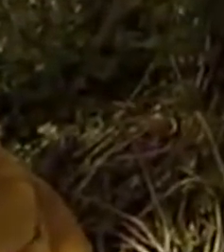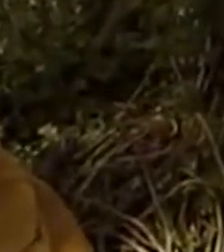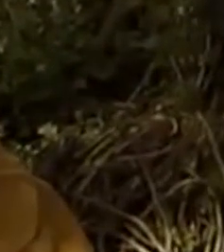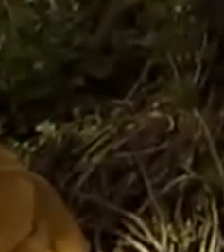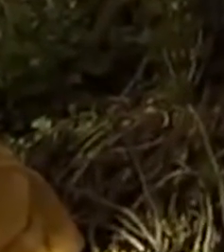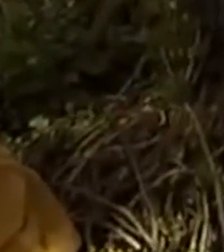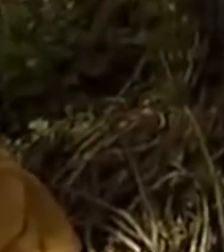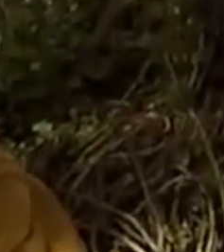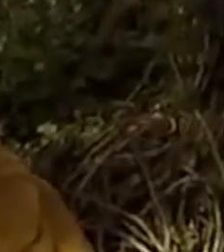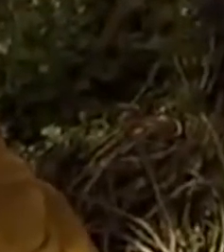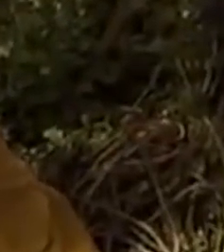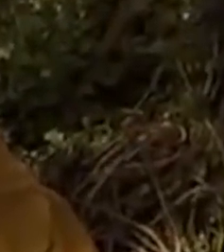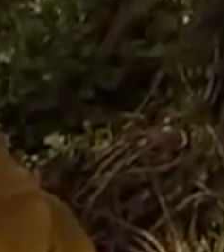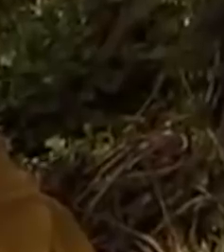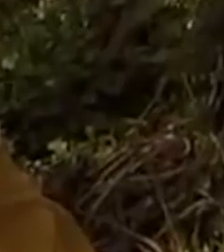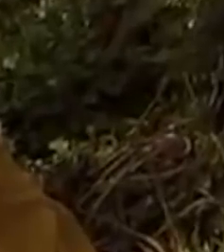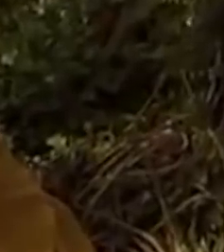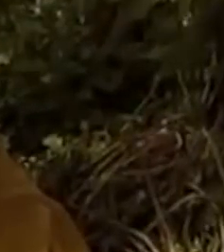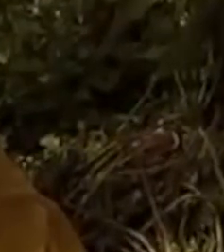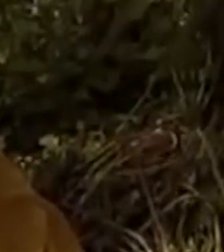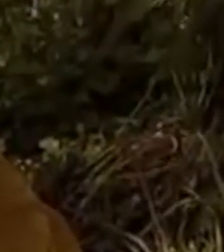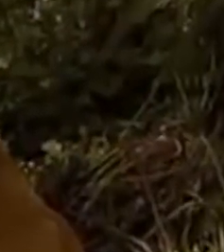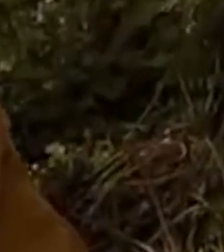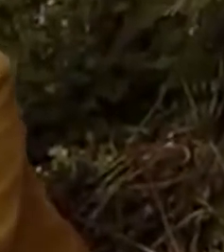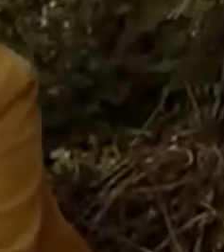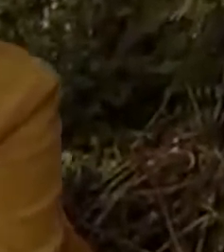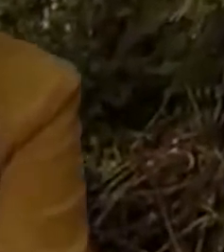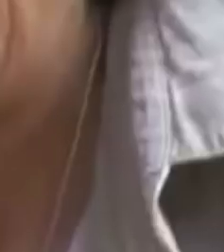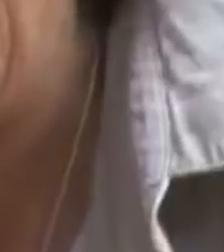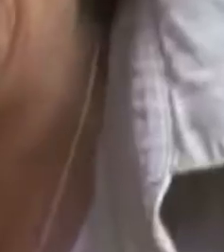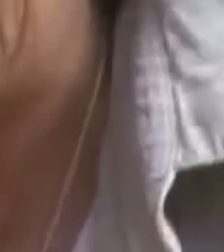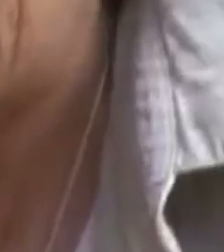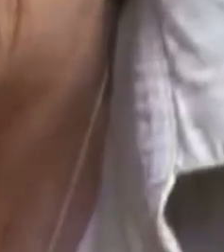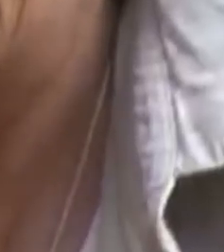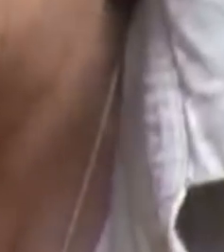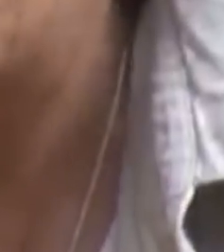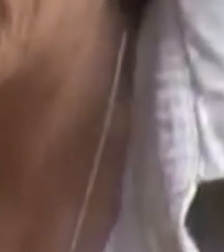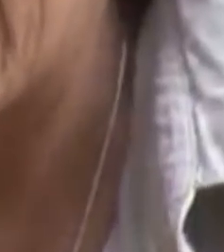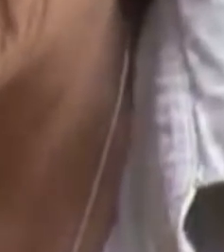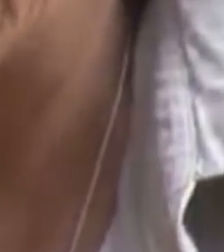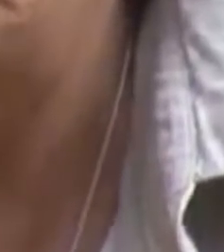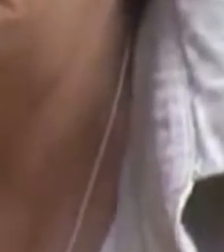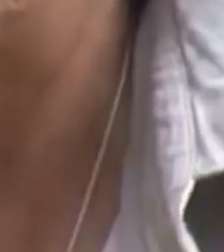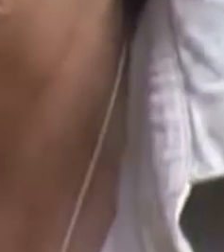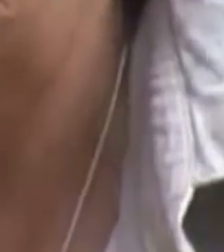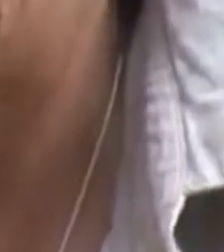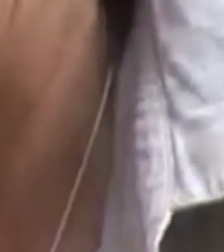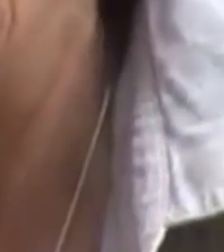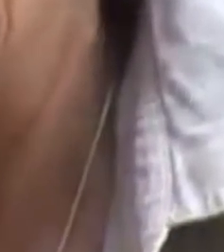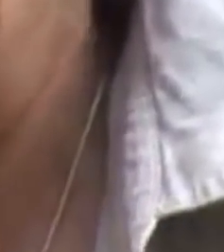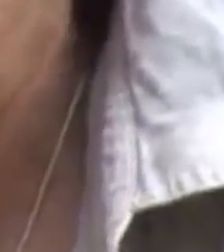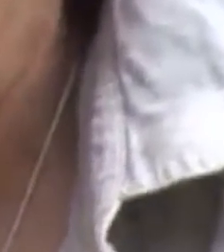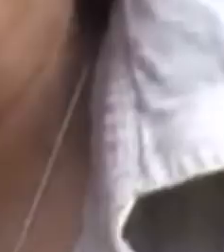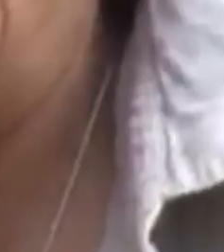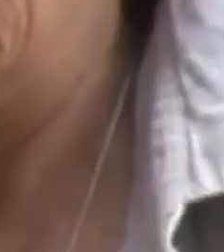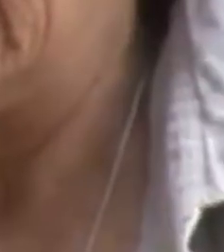Estoy muy bien. Sin esas emociones que nos motivan a sufrir y a acompañar las luchas